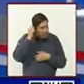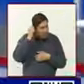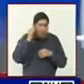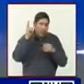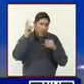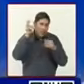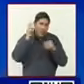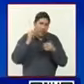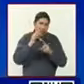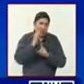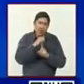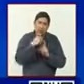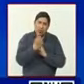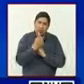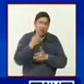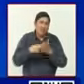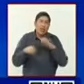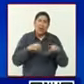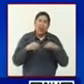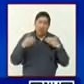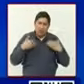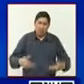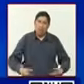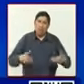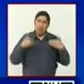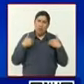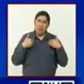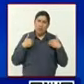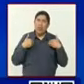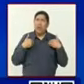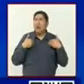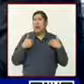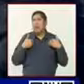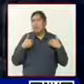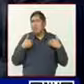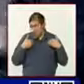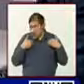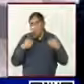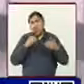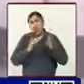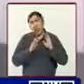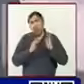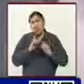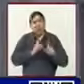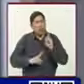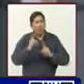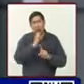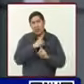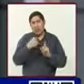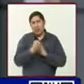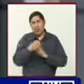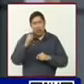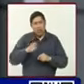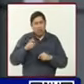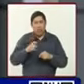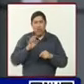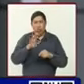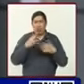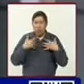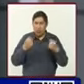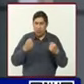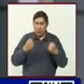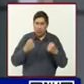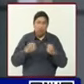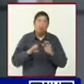estos aspectos, uno se da cuenta de qué está haciendo con su cuerpo, ¿no? Sí, pero también lo que te hablaba de algunas condiciones que tienen que ver con tu salud,